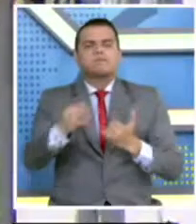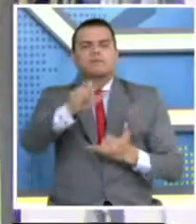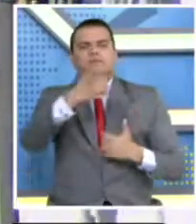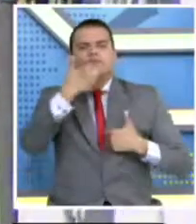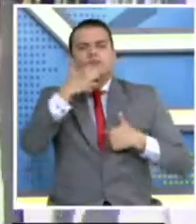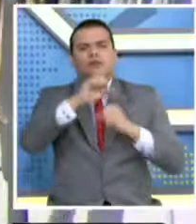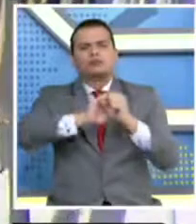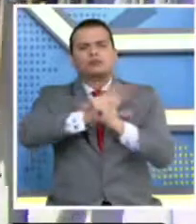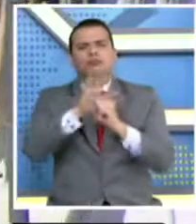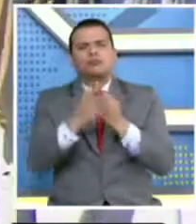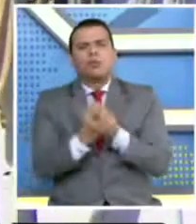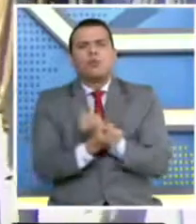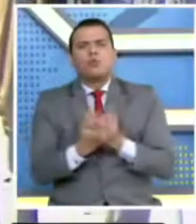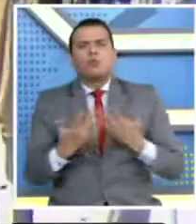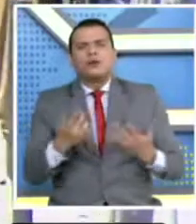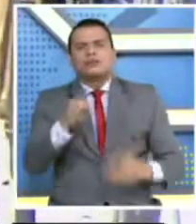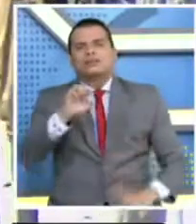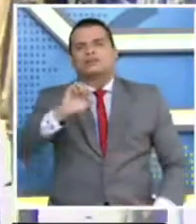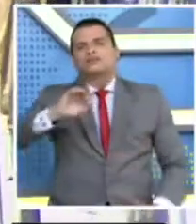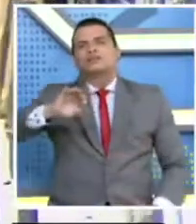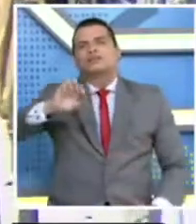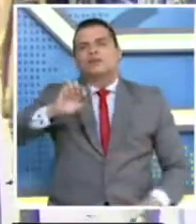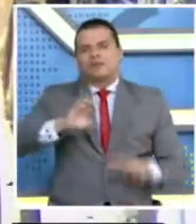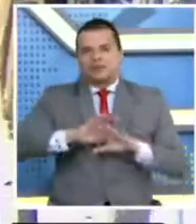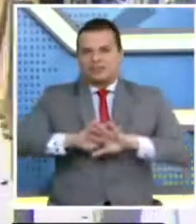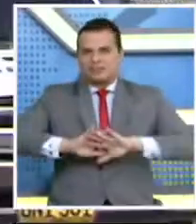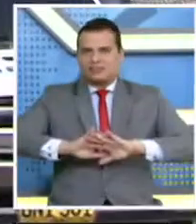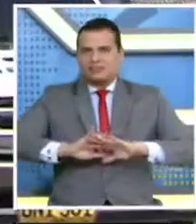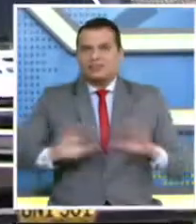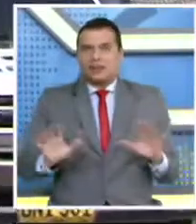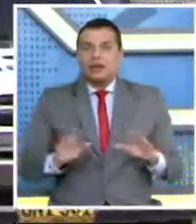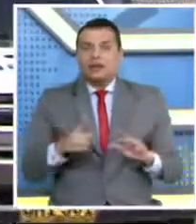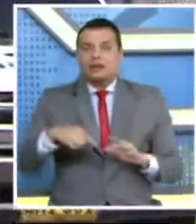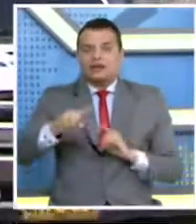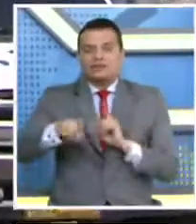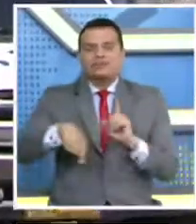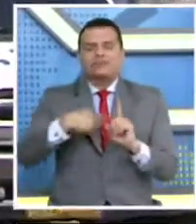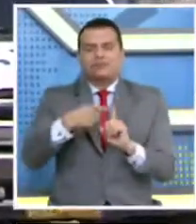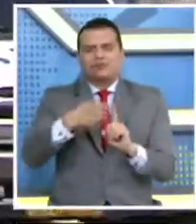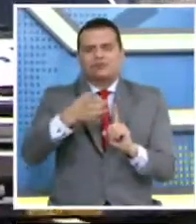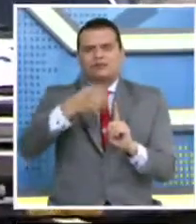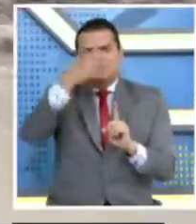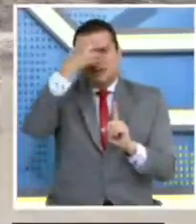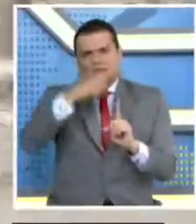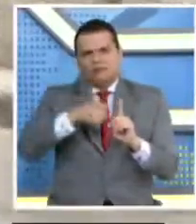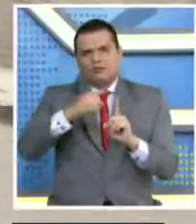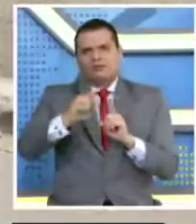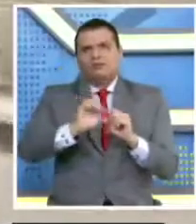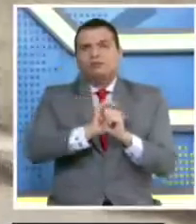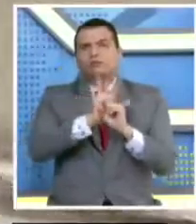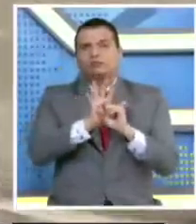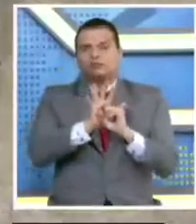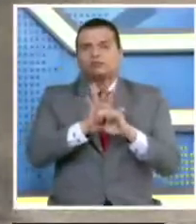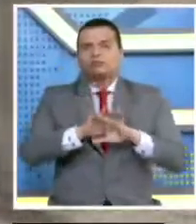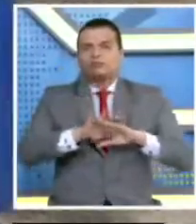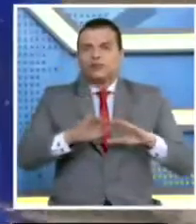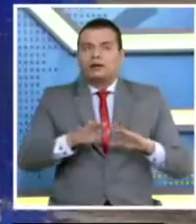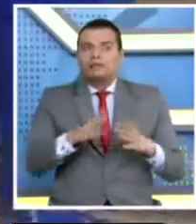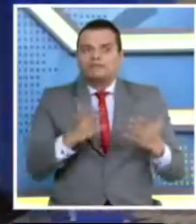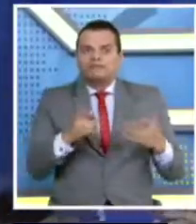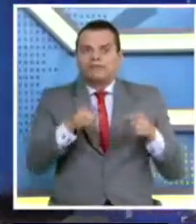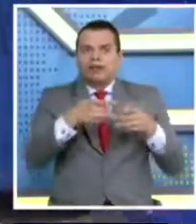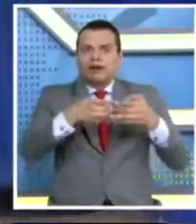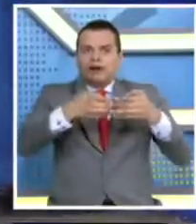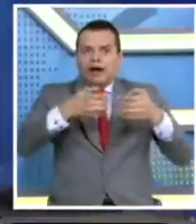109 personas entre guardianes del INPEC y reclusos los que ya dieron positivos por COVID-19. La situación que hoy enfrenta la cárcel